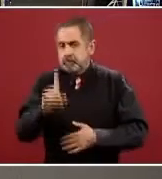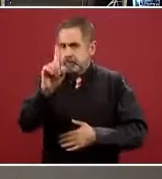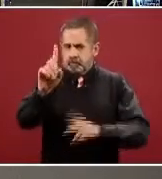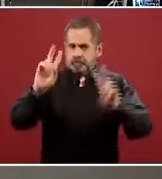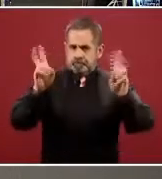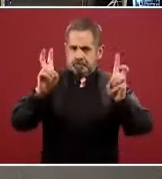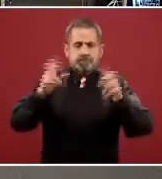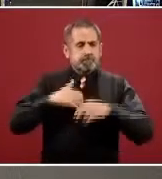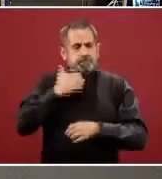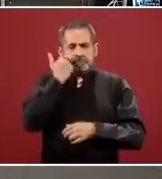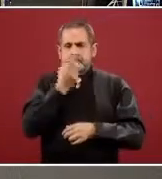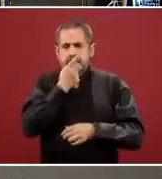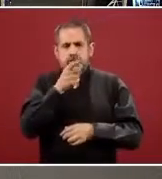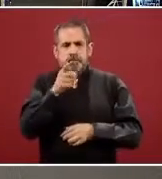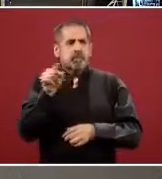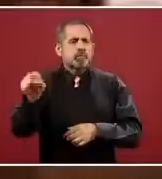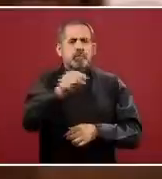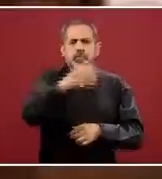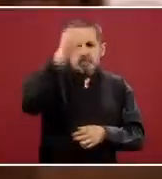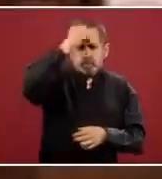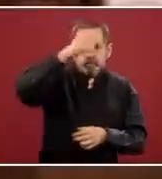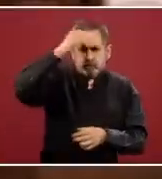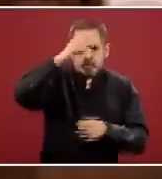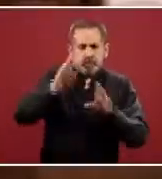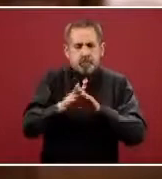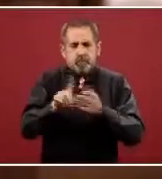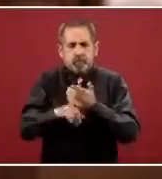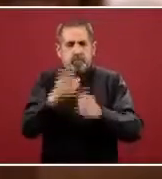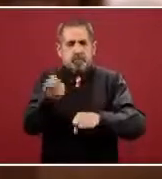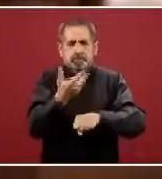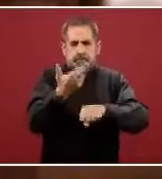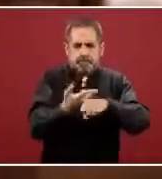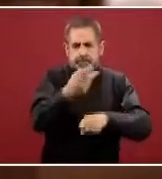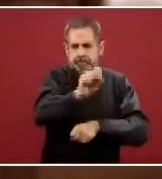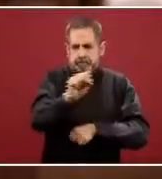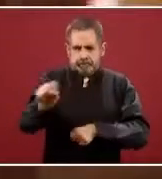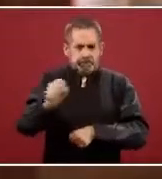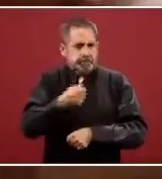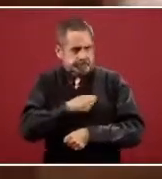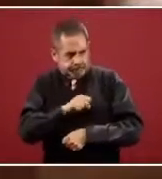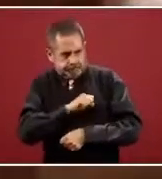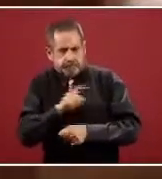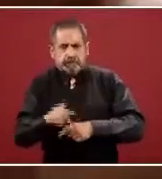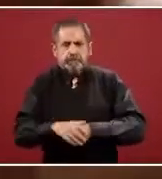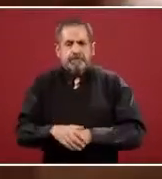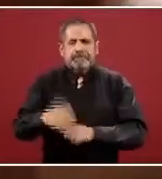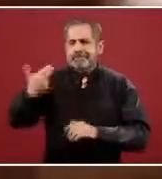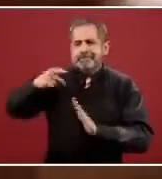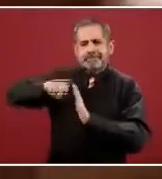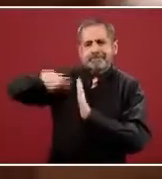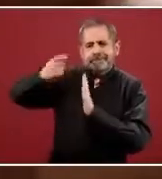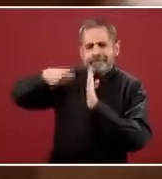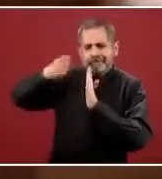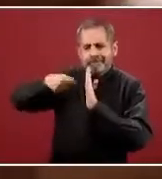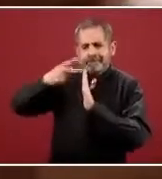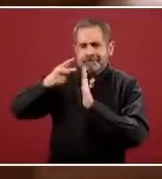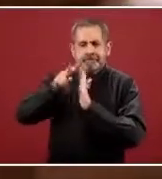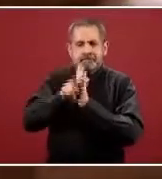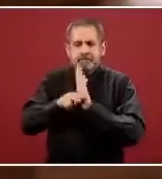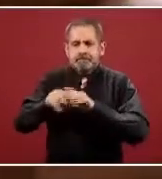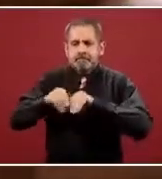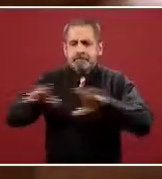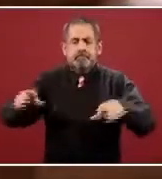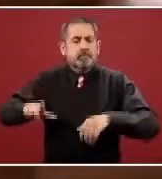que abordaran, me dieran su postura, si como Secretaría de Salud están participando, es este video que grabó el gobernador